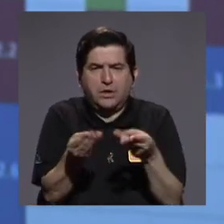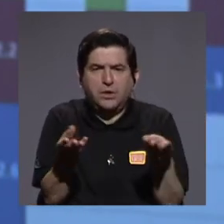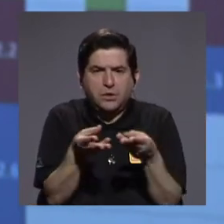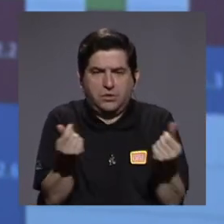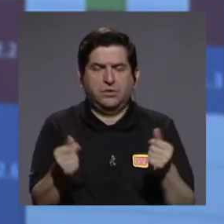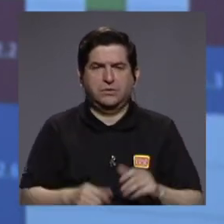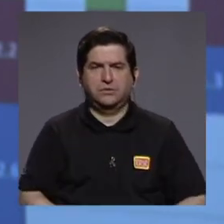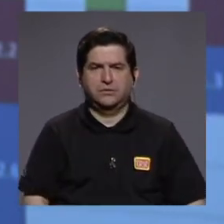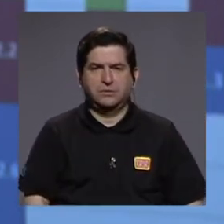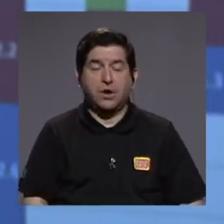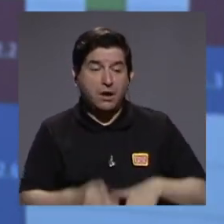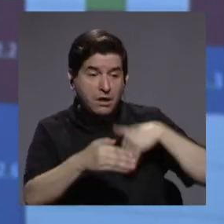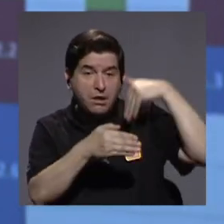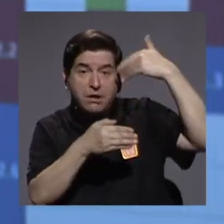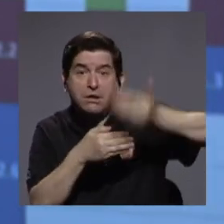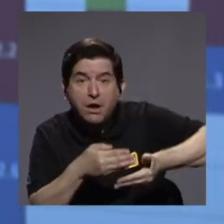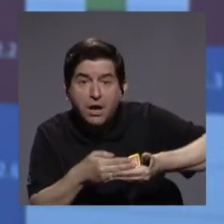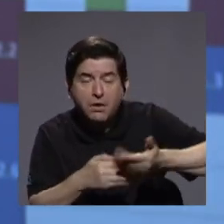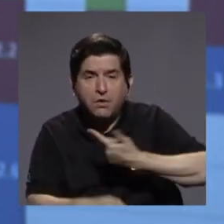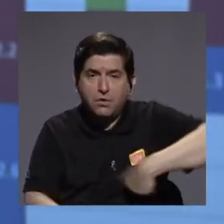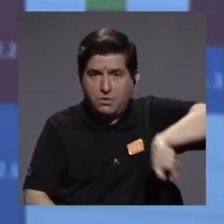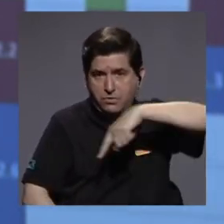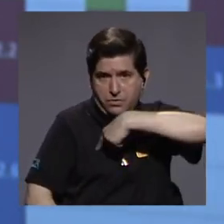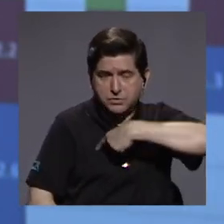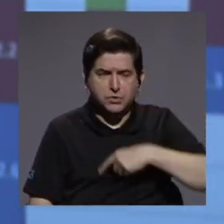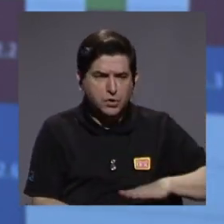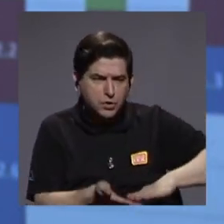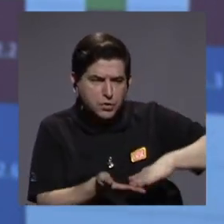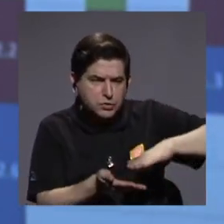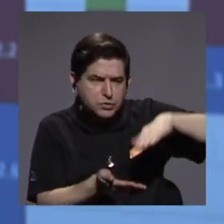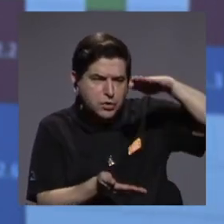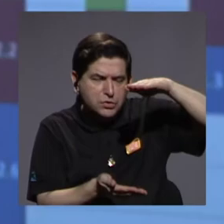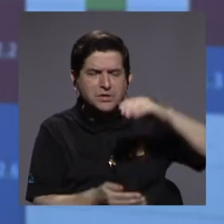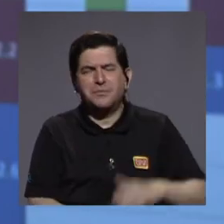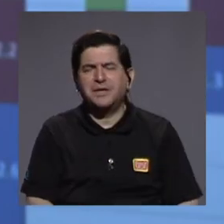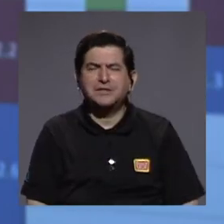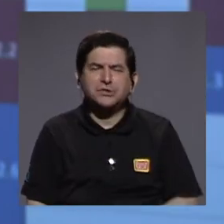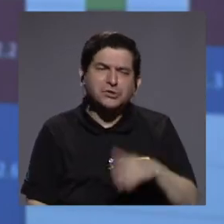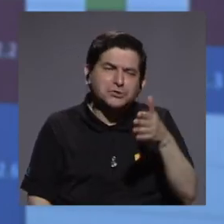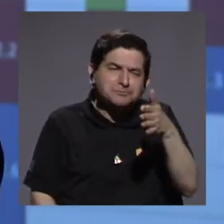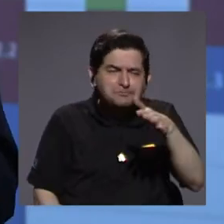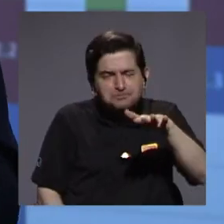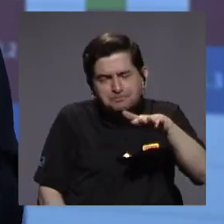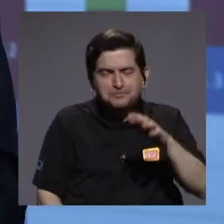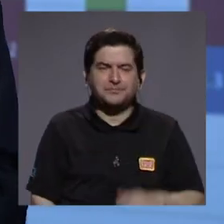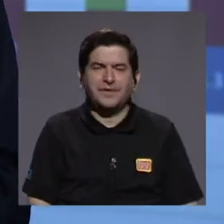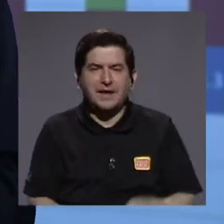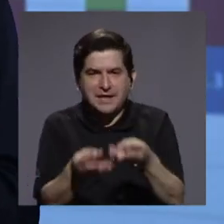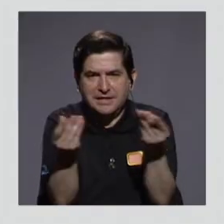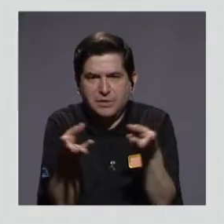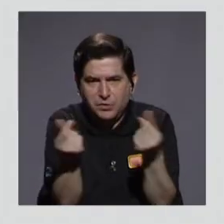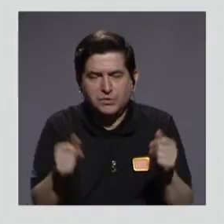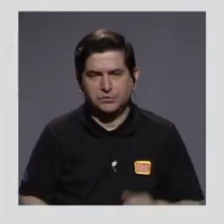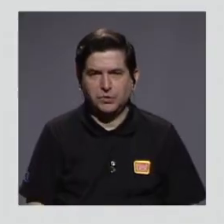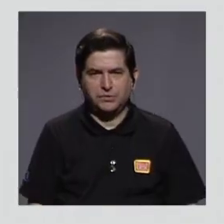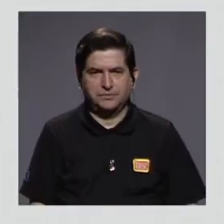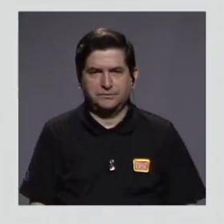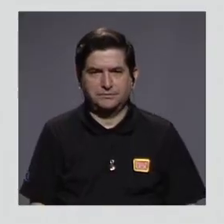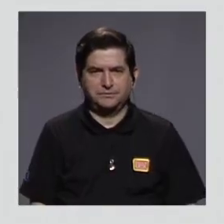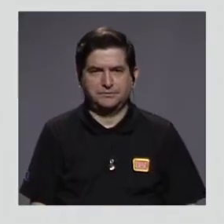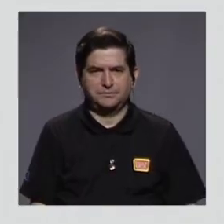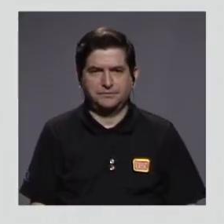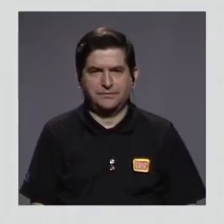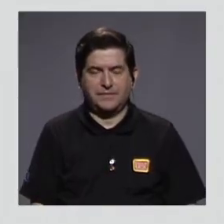y posteriormente hemos tenido aumentos relativamente tímidos en materia de productividad es más